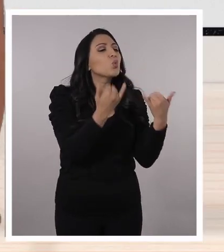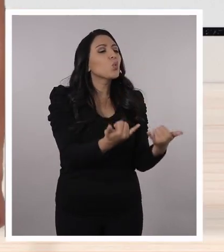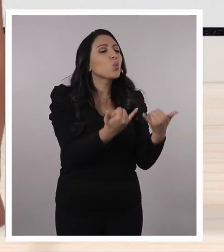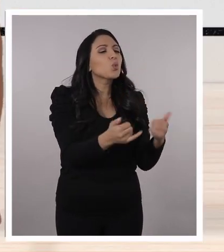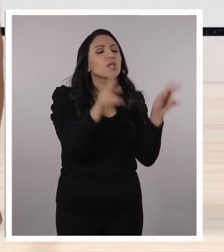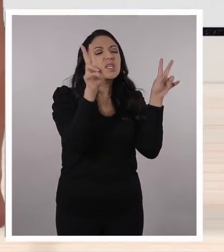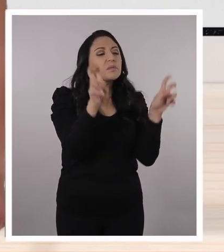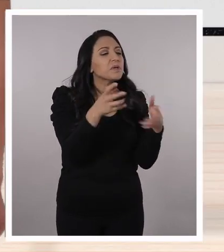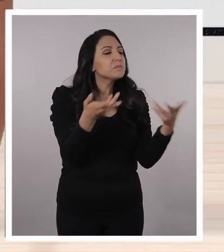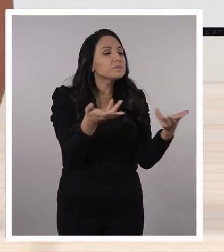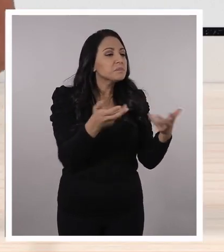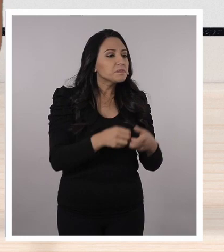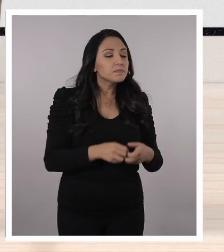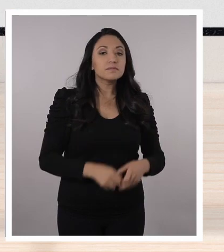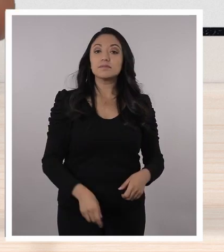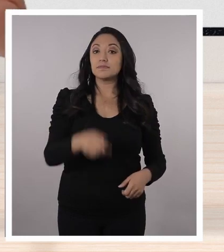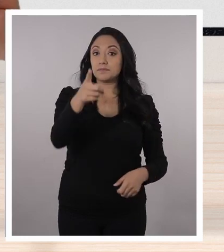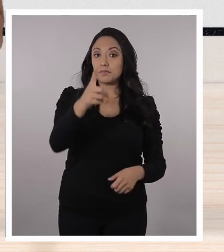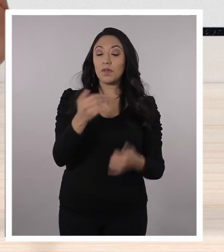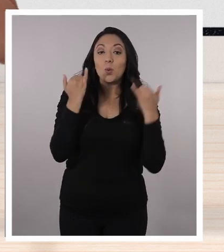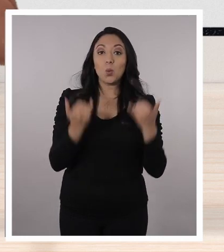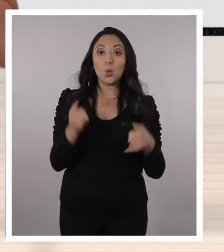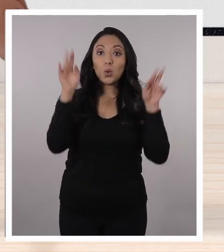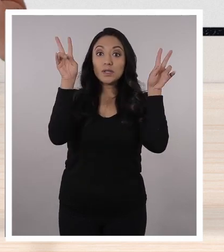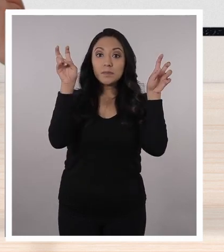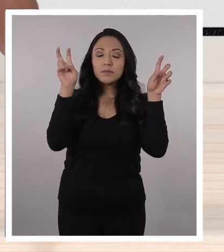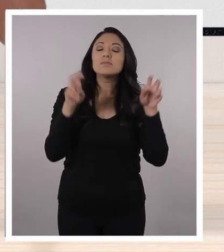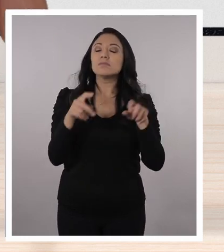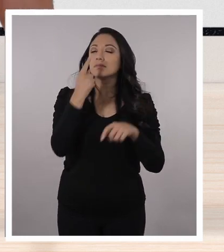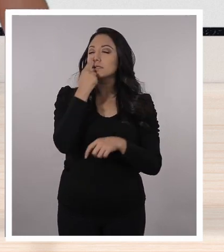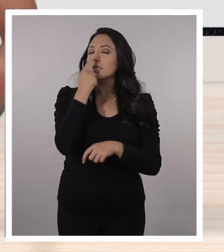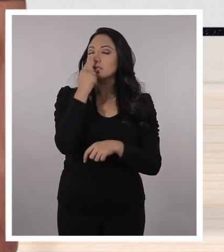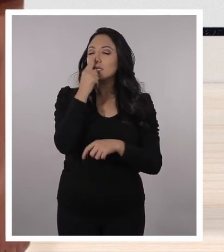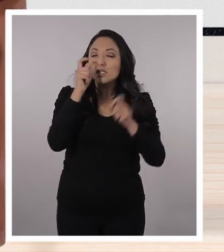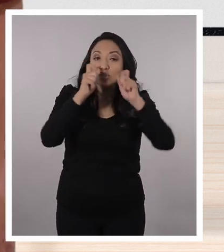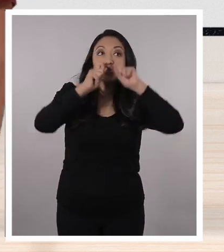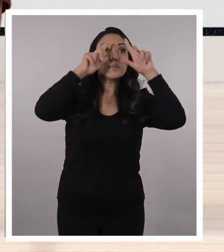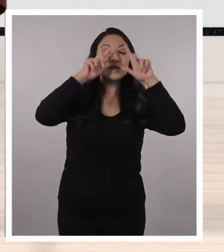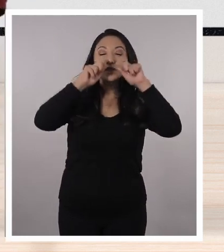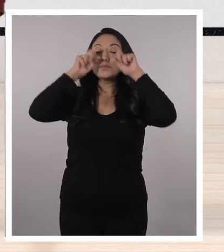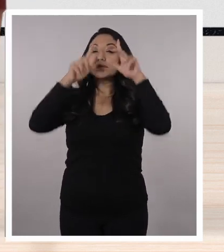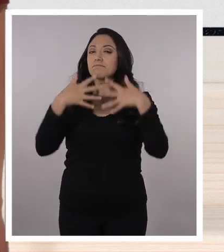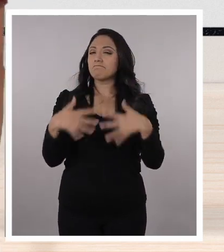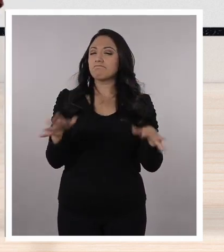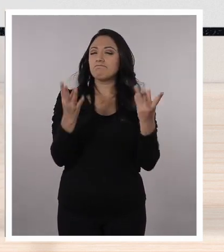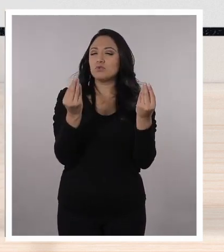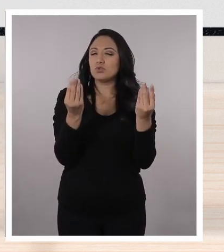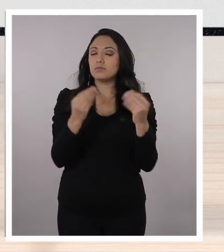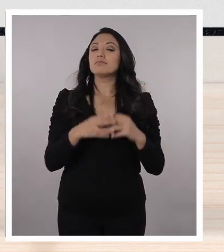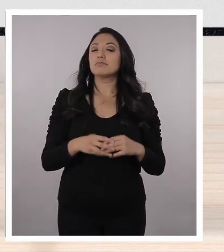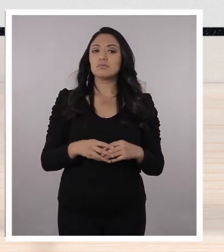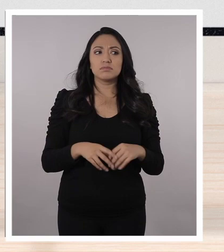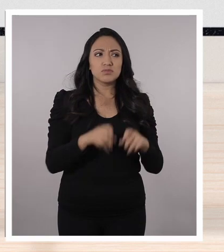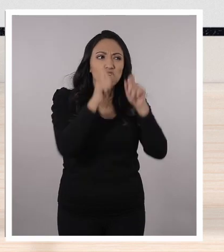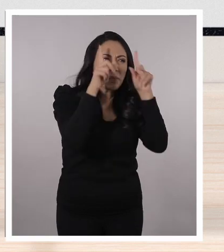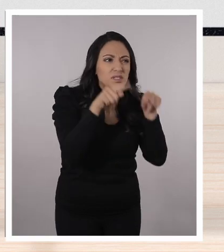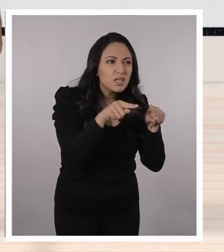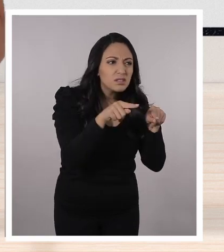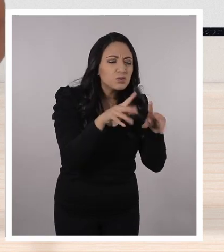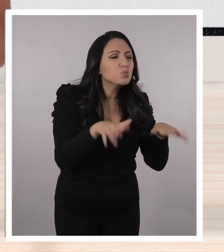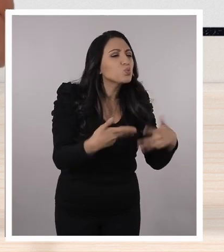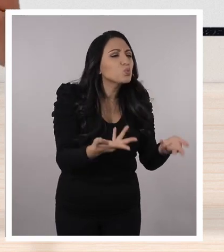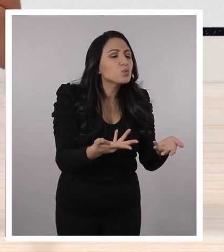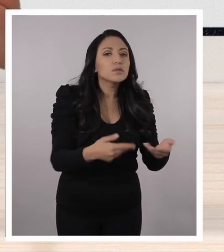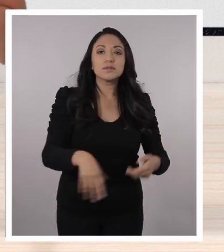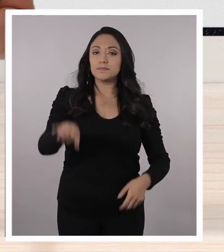qué tenemos para la clase de hoy. Nelly, chicos y chicas, hoy tenemos una clase llena de sorpresas. ¿Sorpresas, profe?